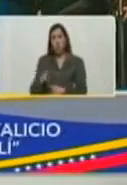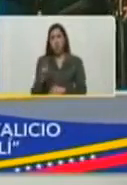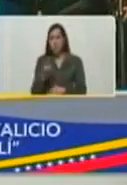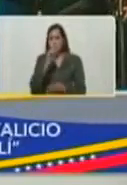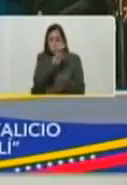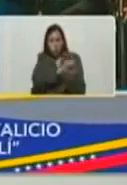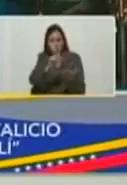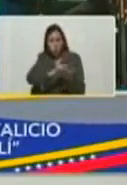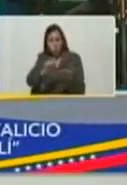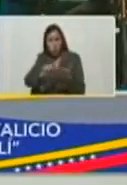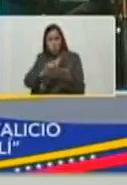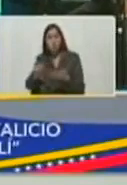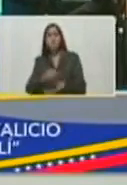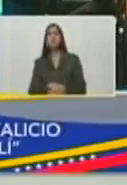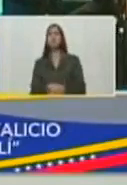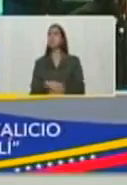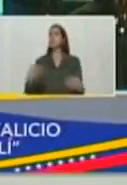escritor,